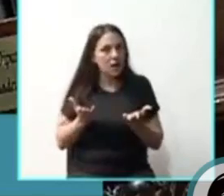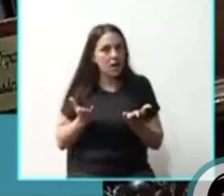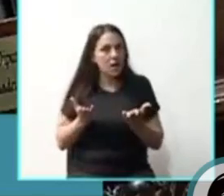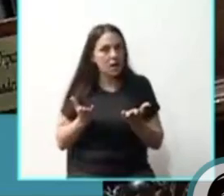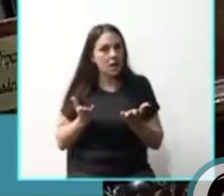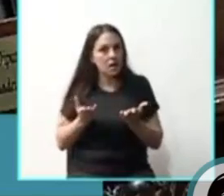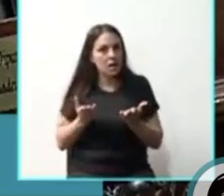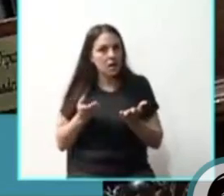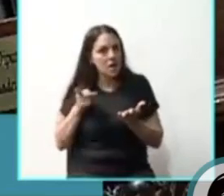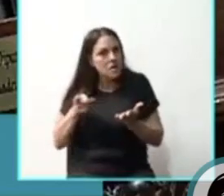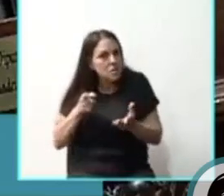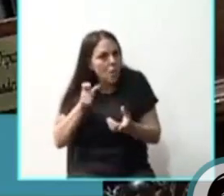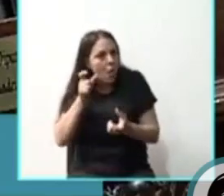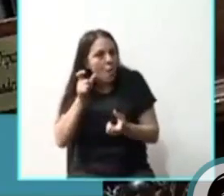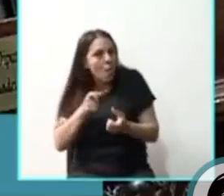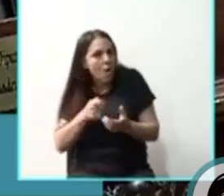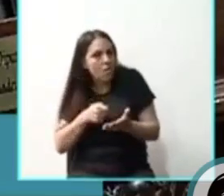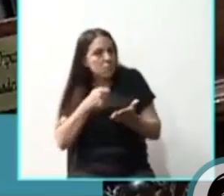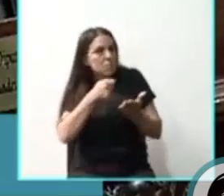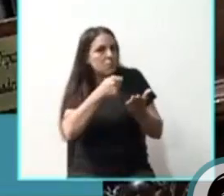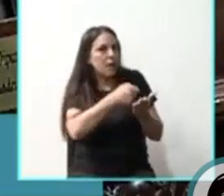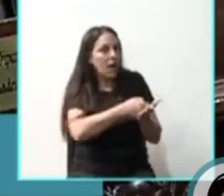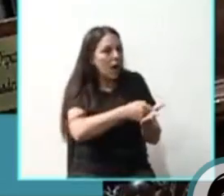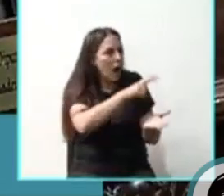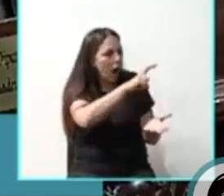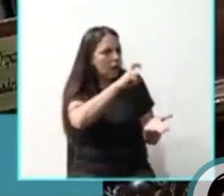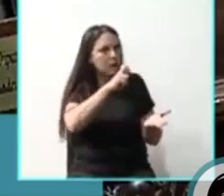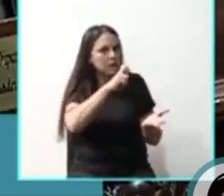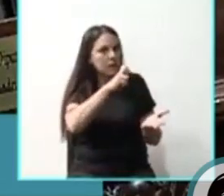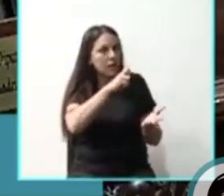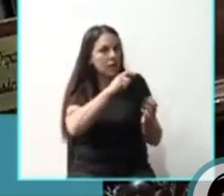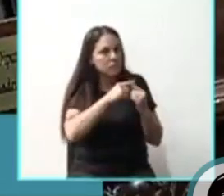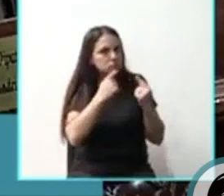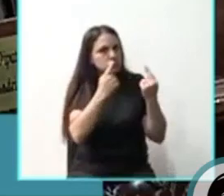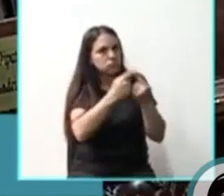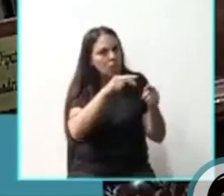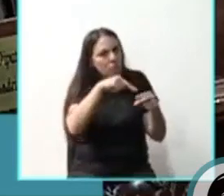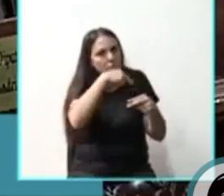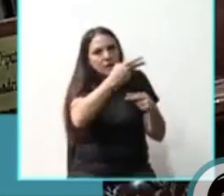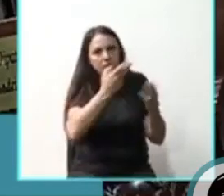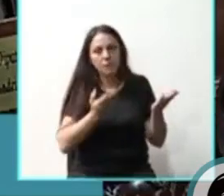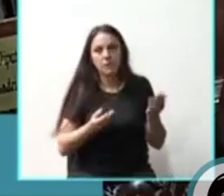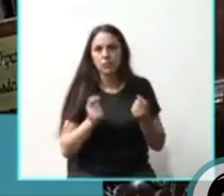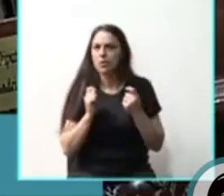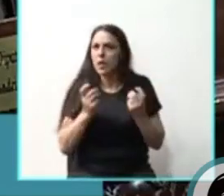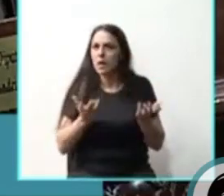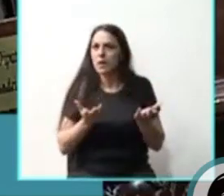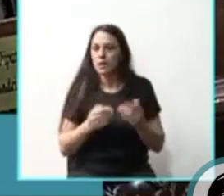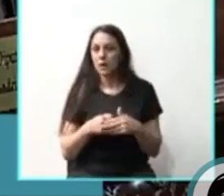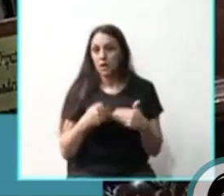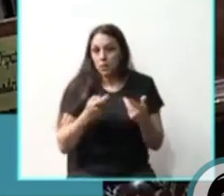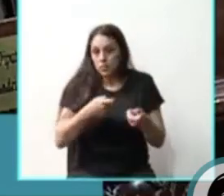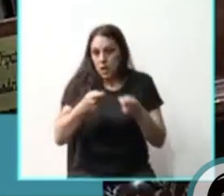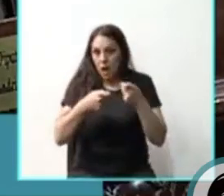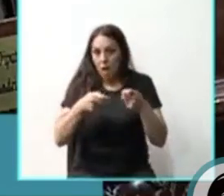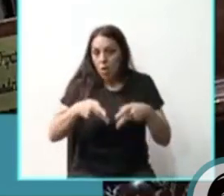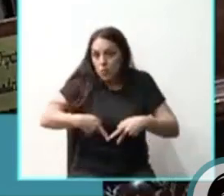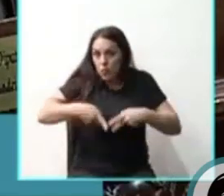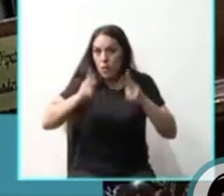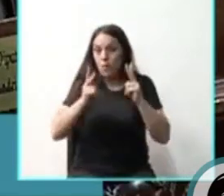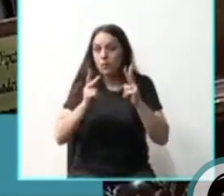costearse de esta manera un alquiler entonces la especulación inmobiliaria es